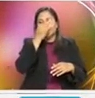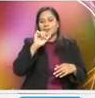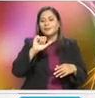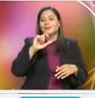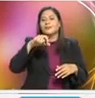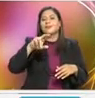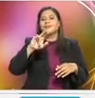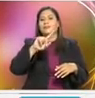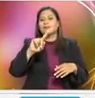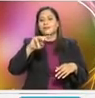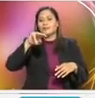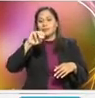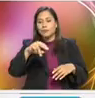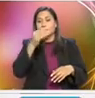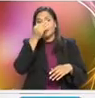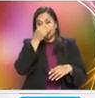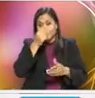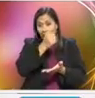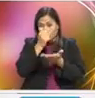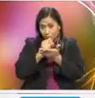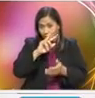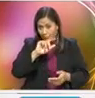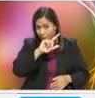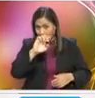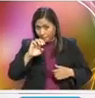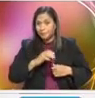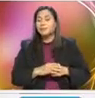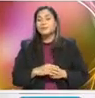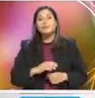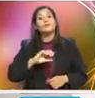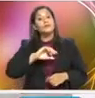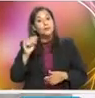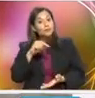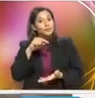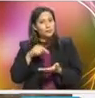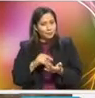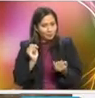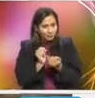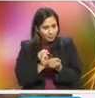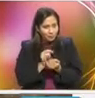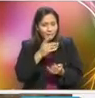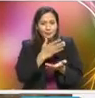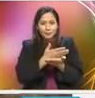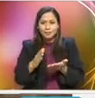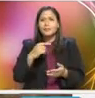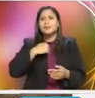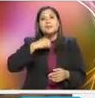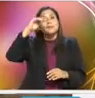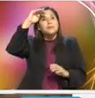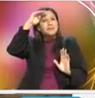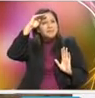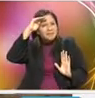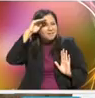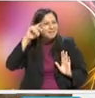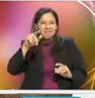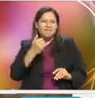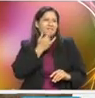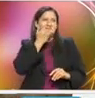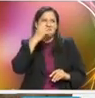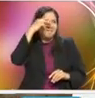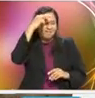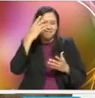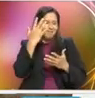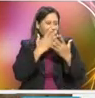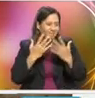Aquismón, cerca de Ciudad Valles. Sí. Y bueno, pues hay otro lugar, además del que yo pensaba casi que se habían equivocado. Dije, a